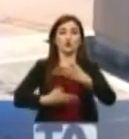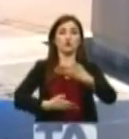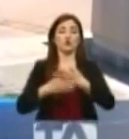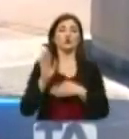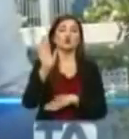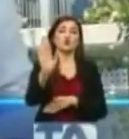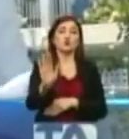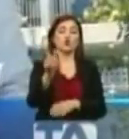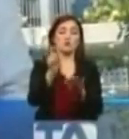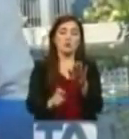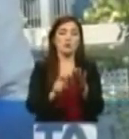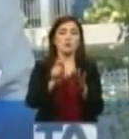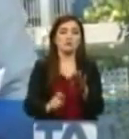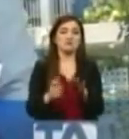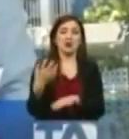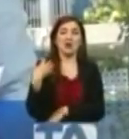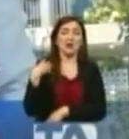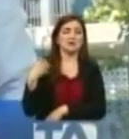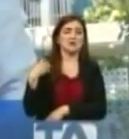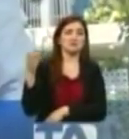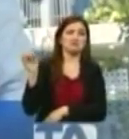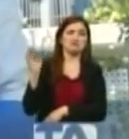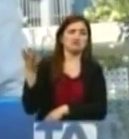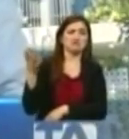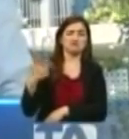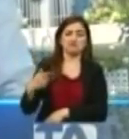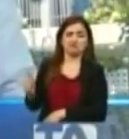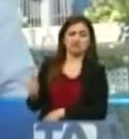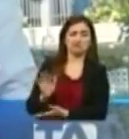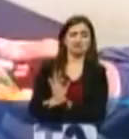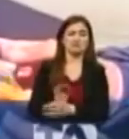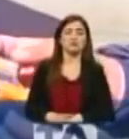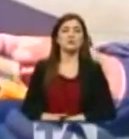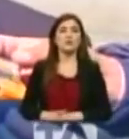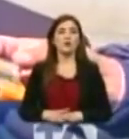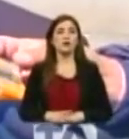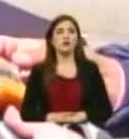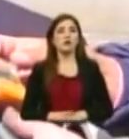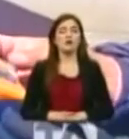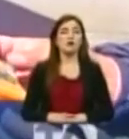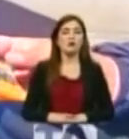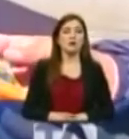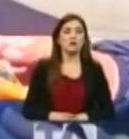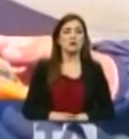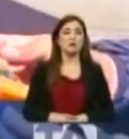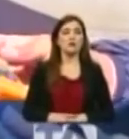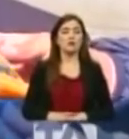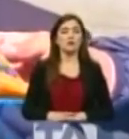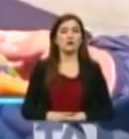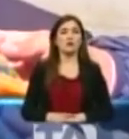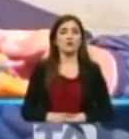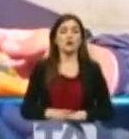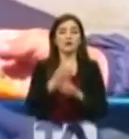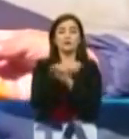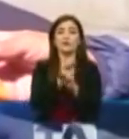con su abogado señalando que no existen las garantías para rendir la versión. y hemos determinado como parte de la defensa técnica